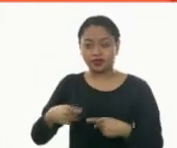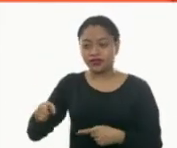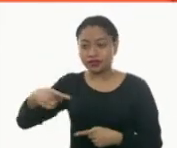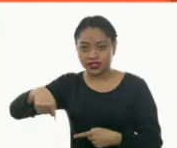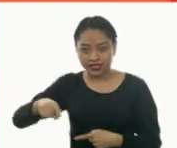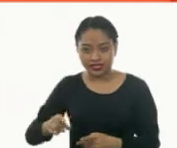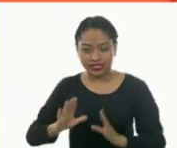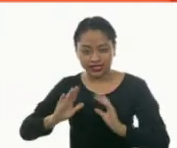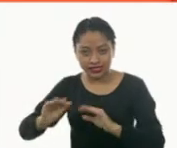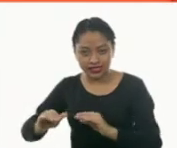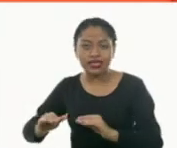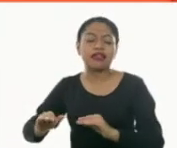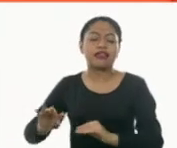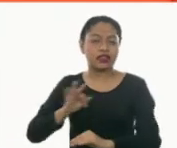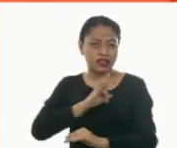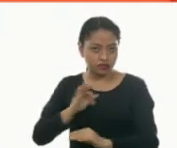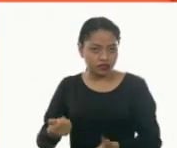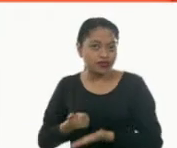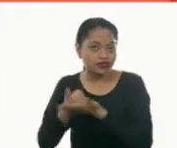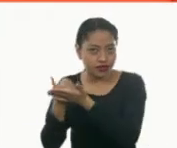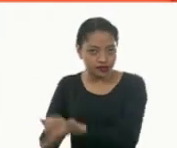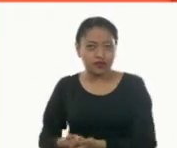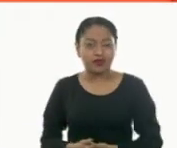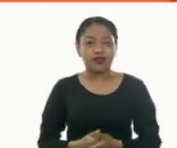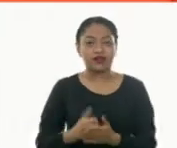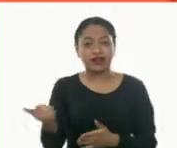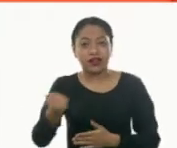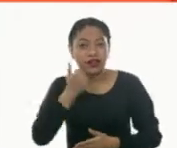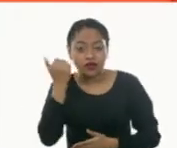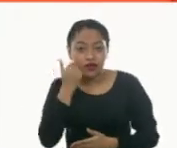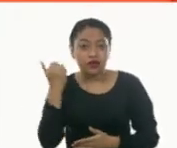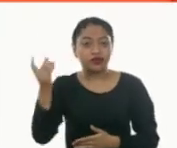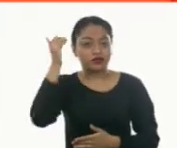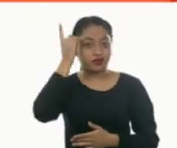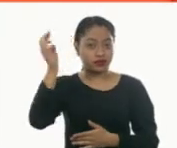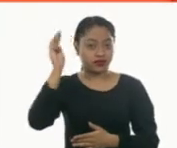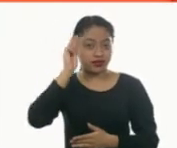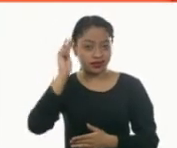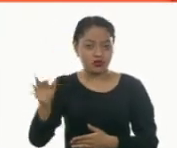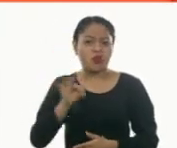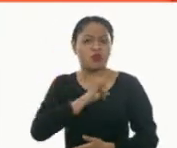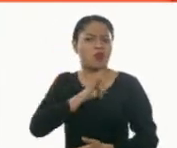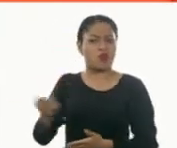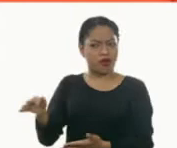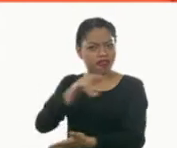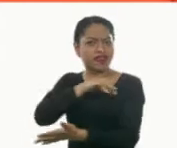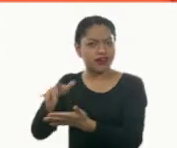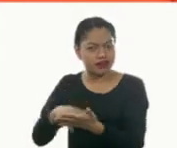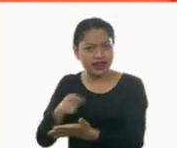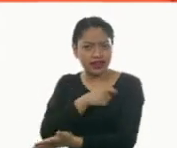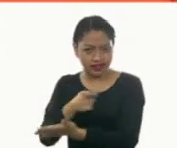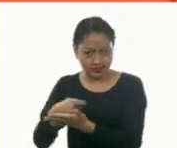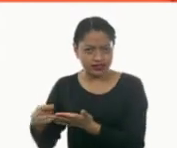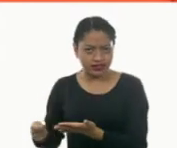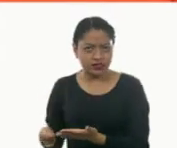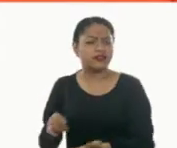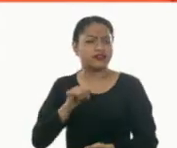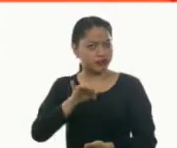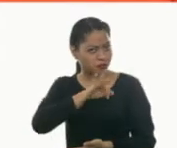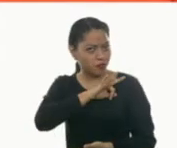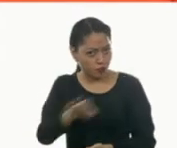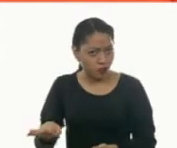Que los alumnos con discapacidad intelectual pueden leer y escribir y que no